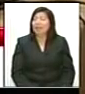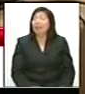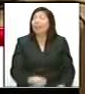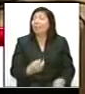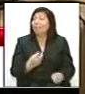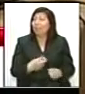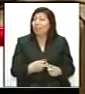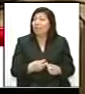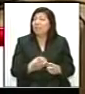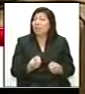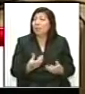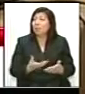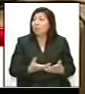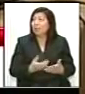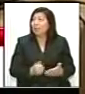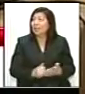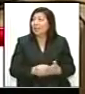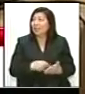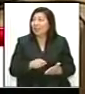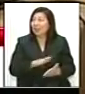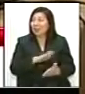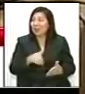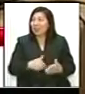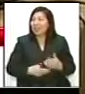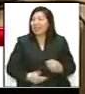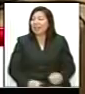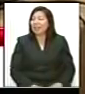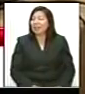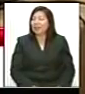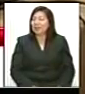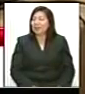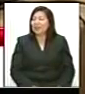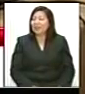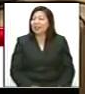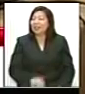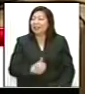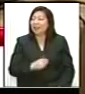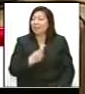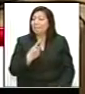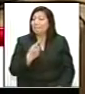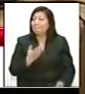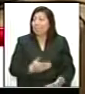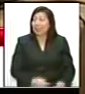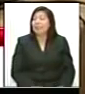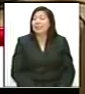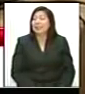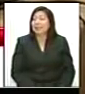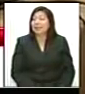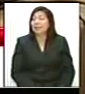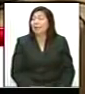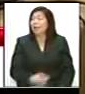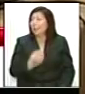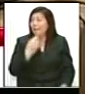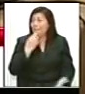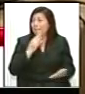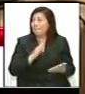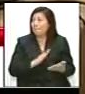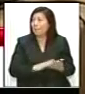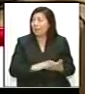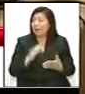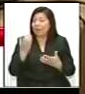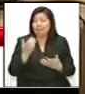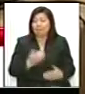difícil tomarlas como las envían estos mensajes de nuestras autoridades. Parece algo injusto lo que han hecho en